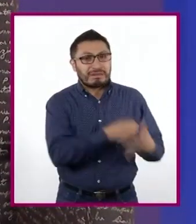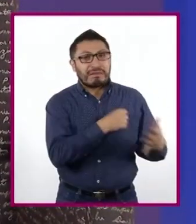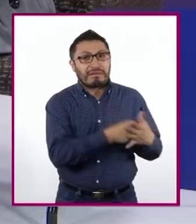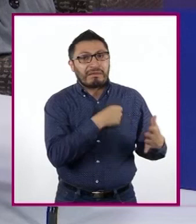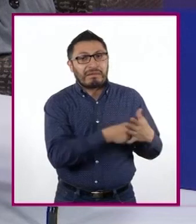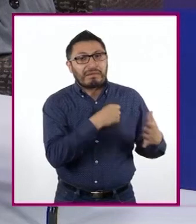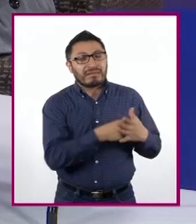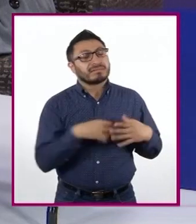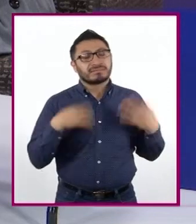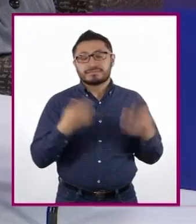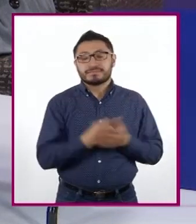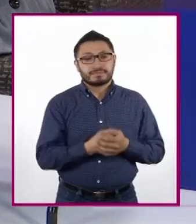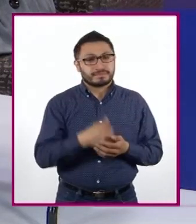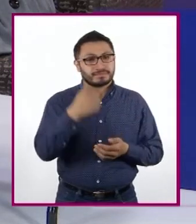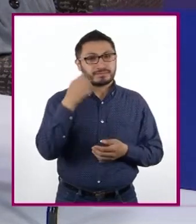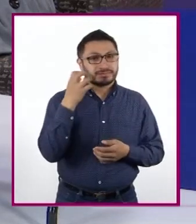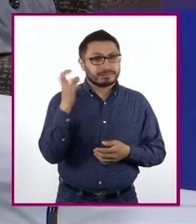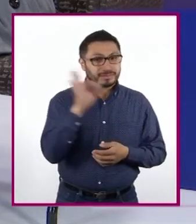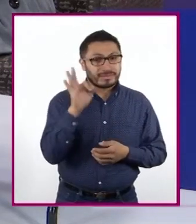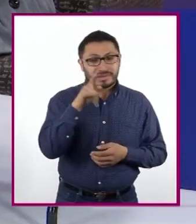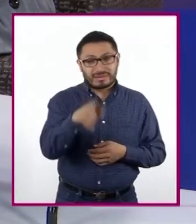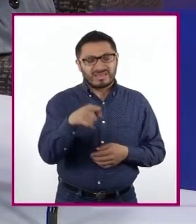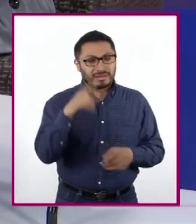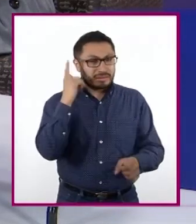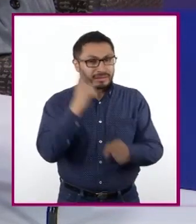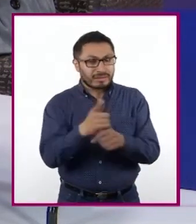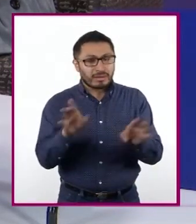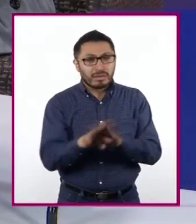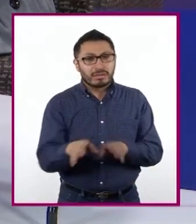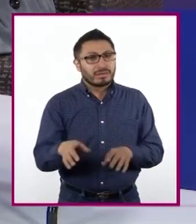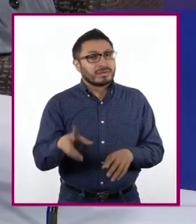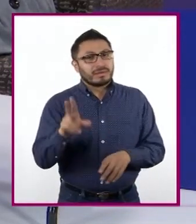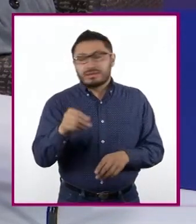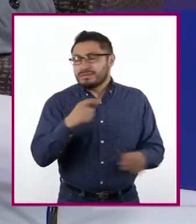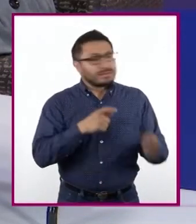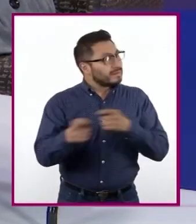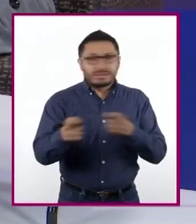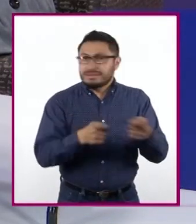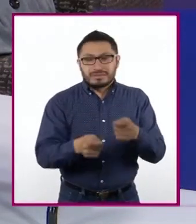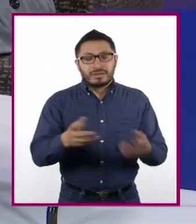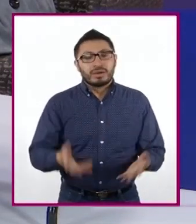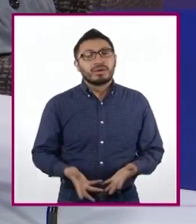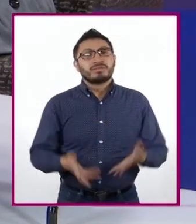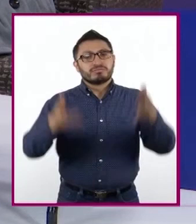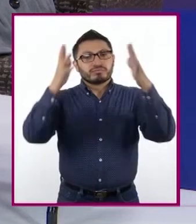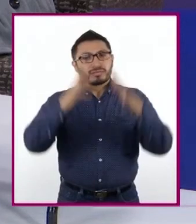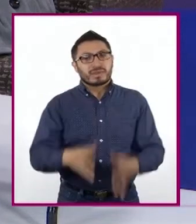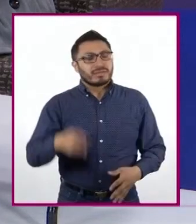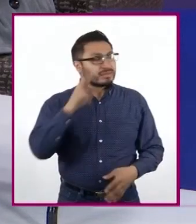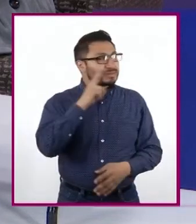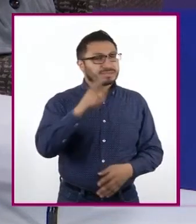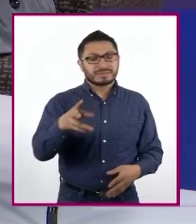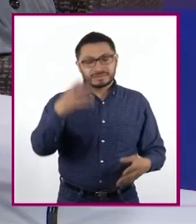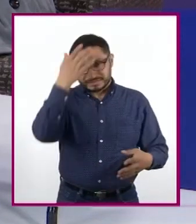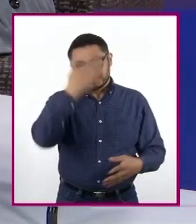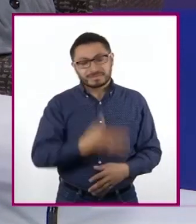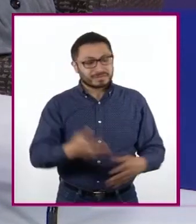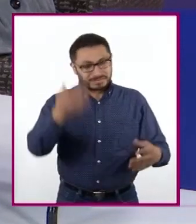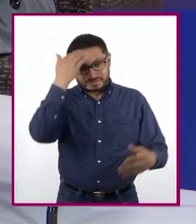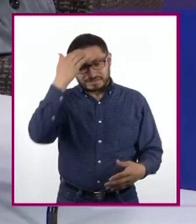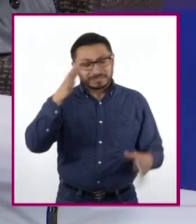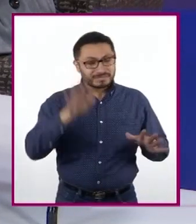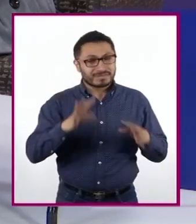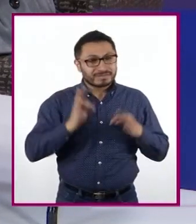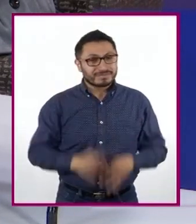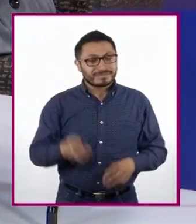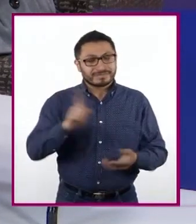corazón. Así que si notas que estás perdiendo el control, respira mientras visualizas caras amigables en la audiencia. Esto no te